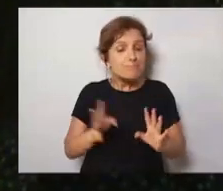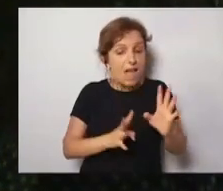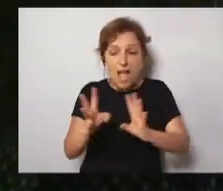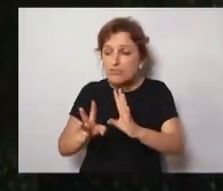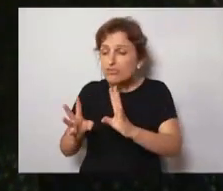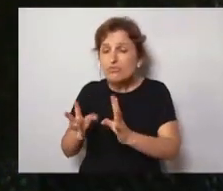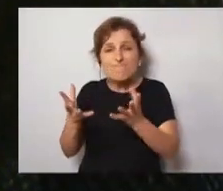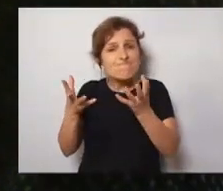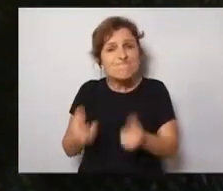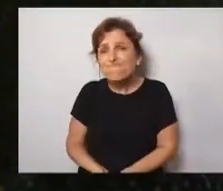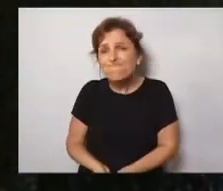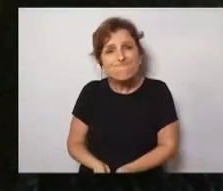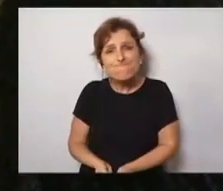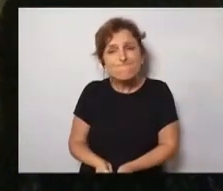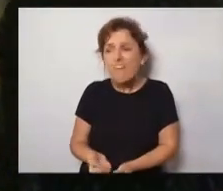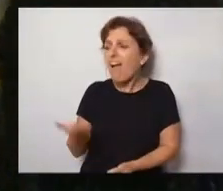pero bien